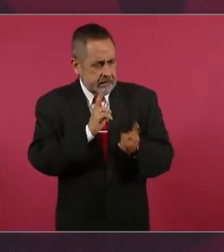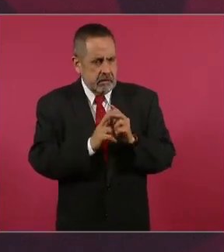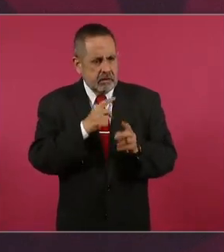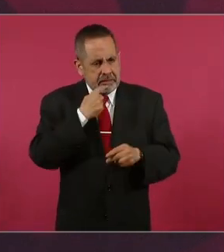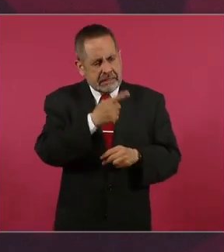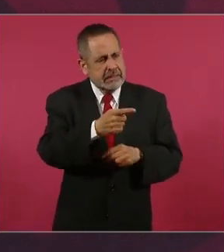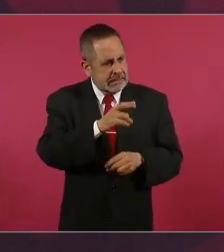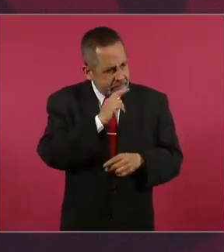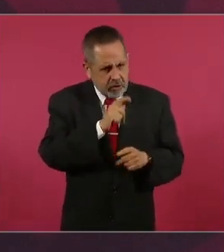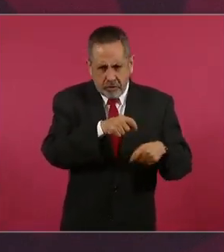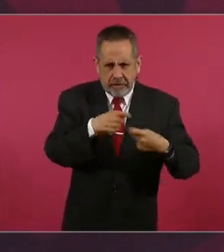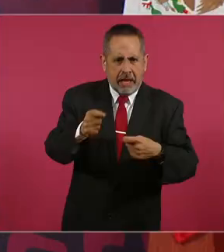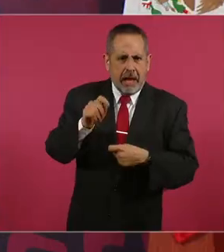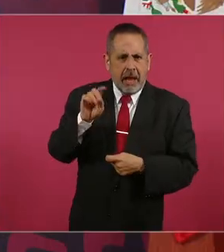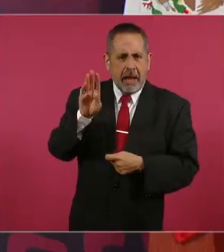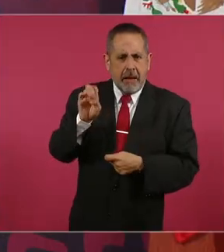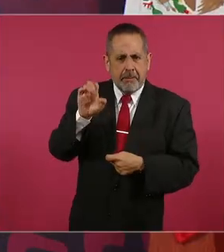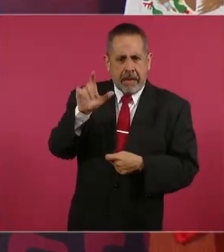otorgan becas